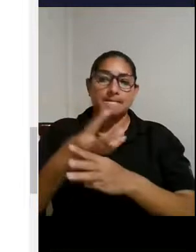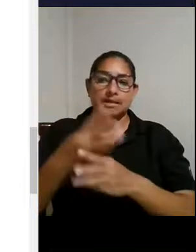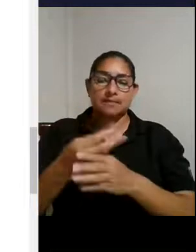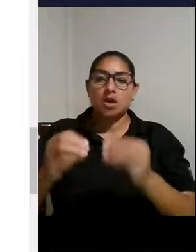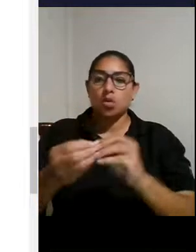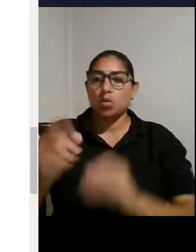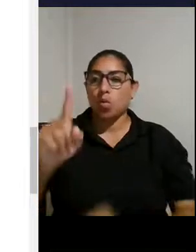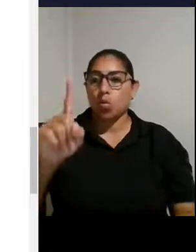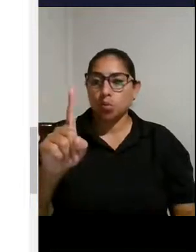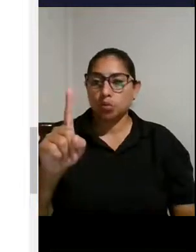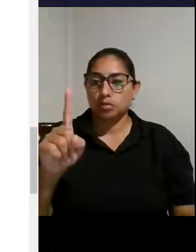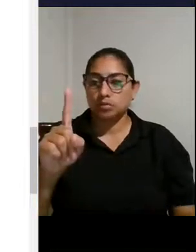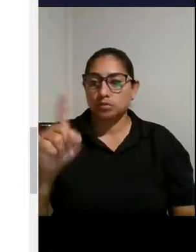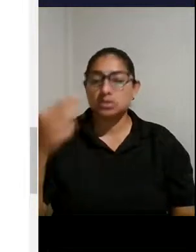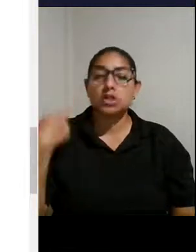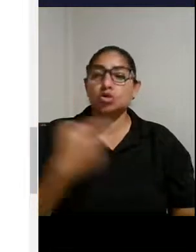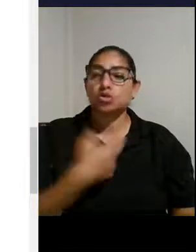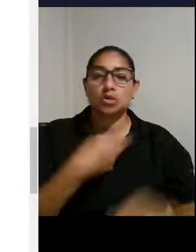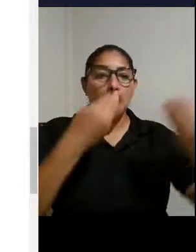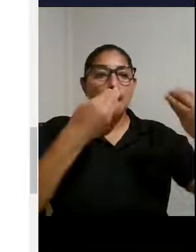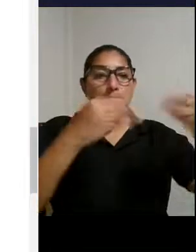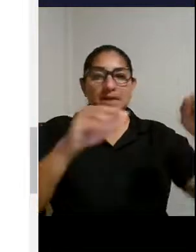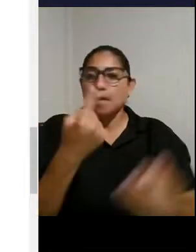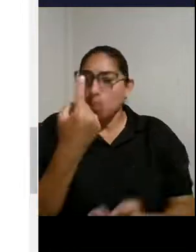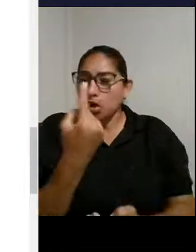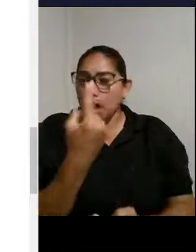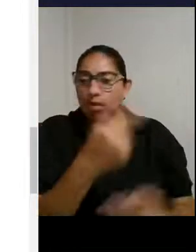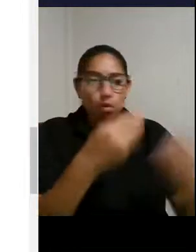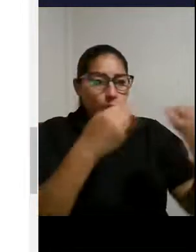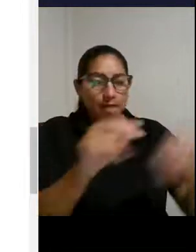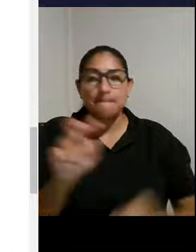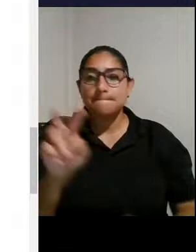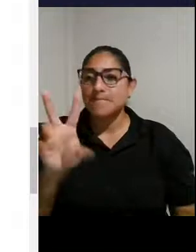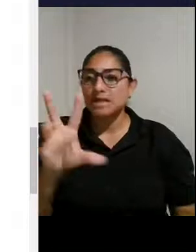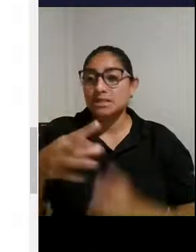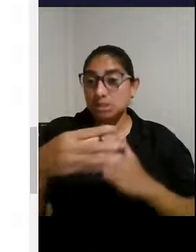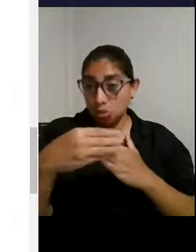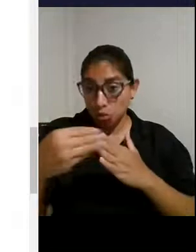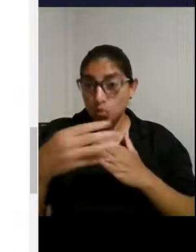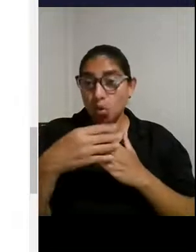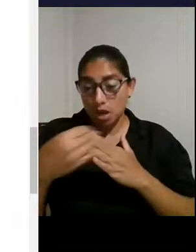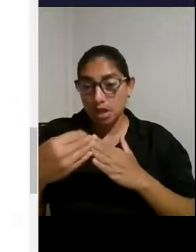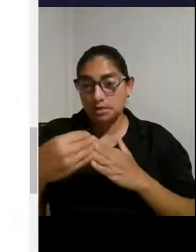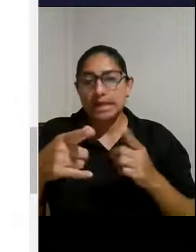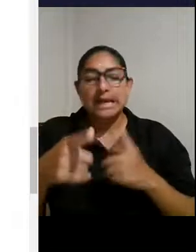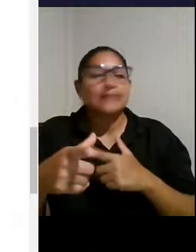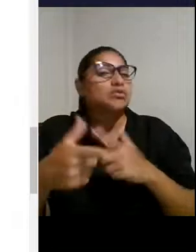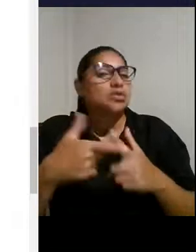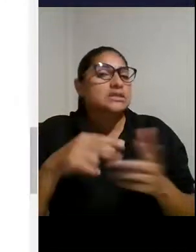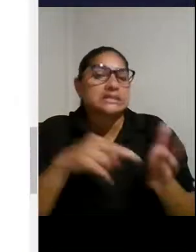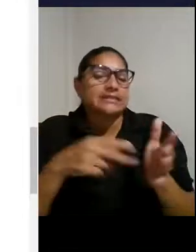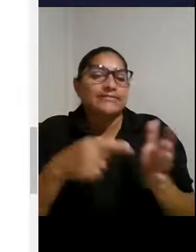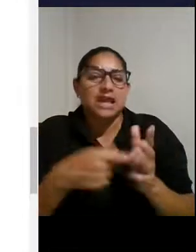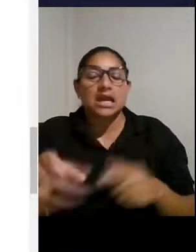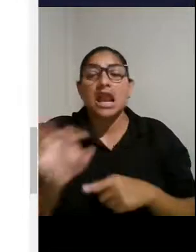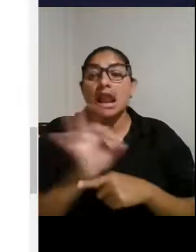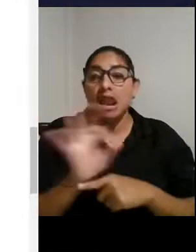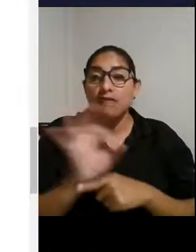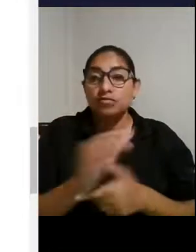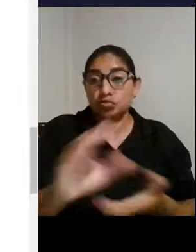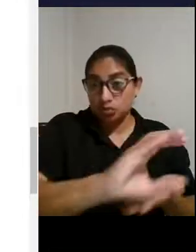nosotros vendemos cada unidad a $25, entonces la función de